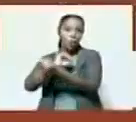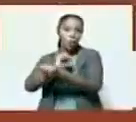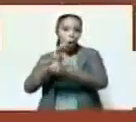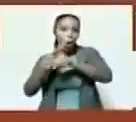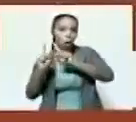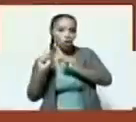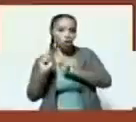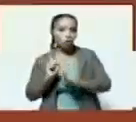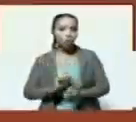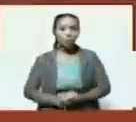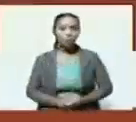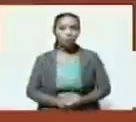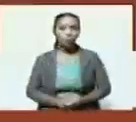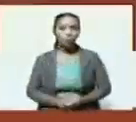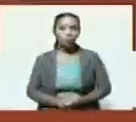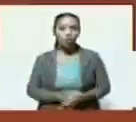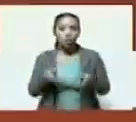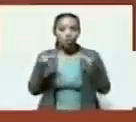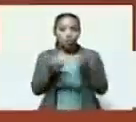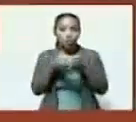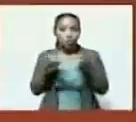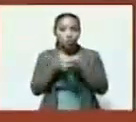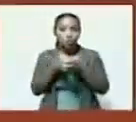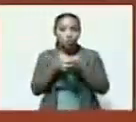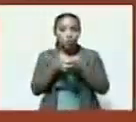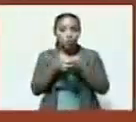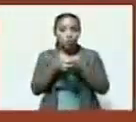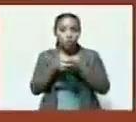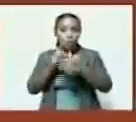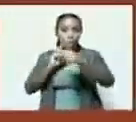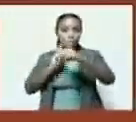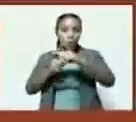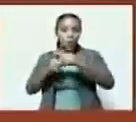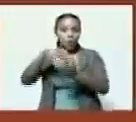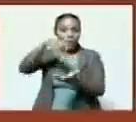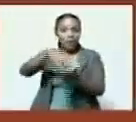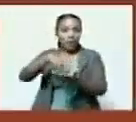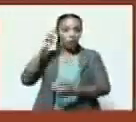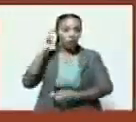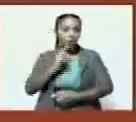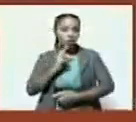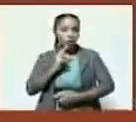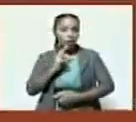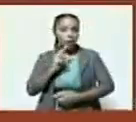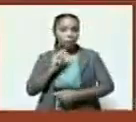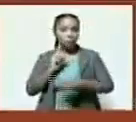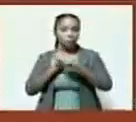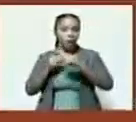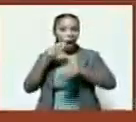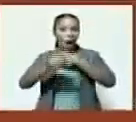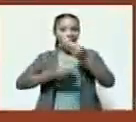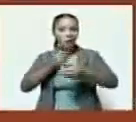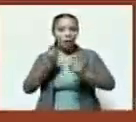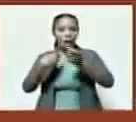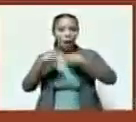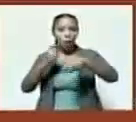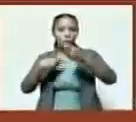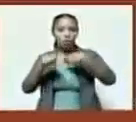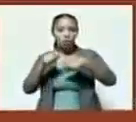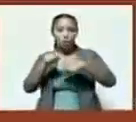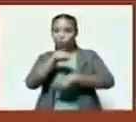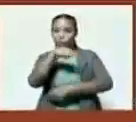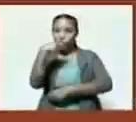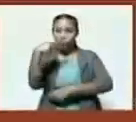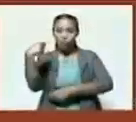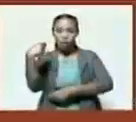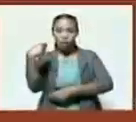otros, bandas desmanteladas en el estado Sucre, que se dedican al negocio del narcotráfico,